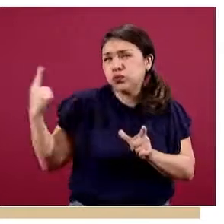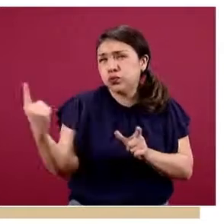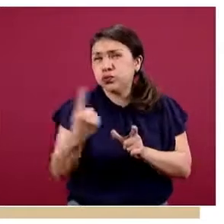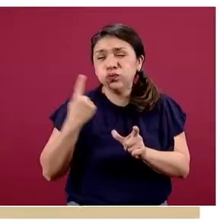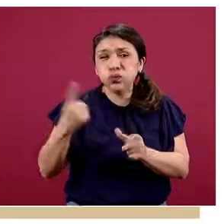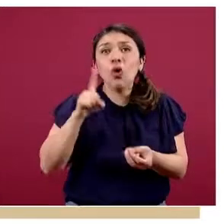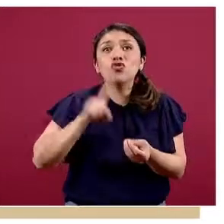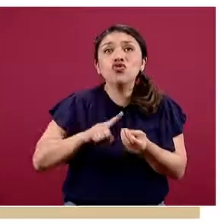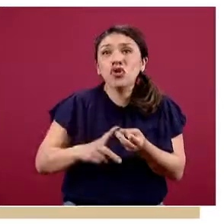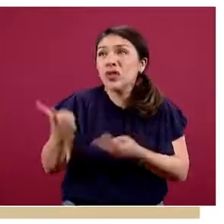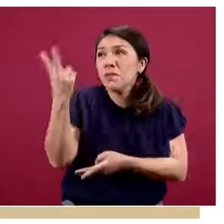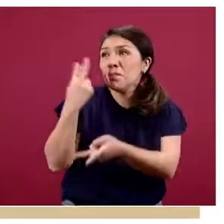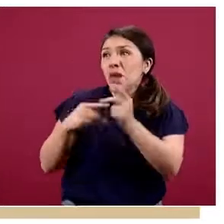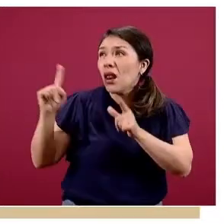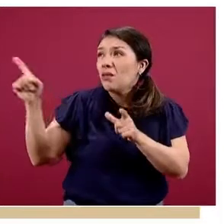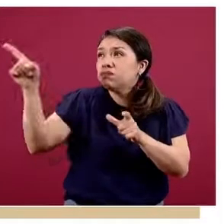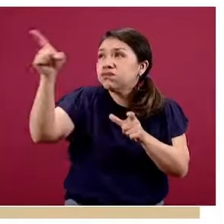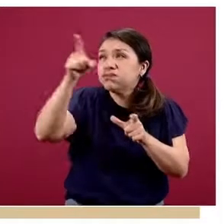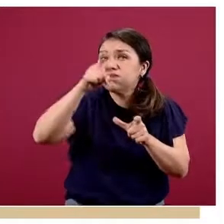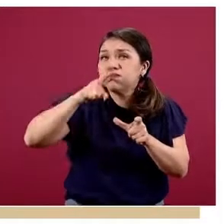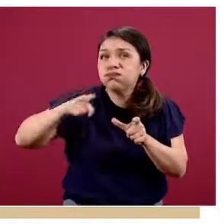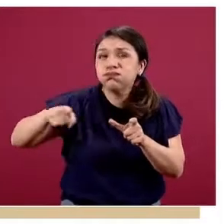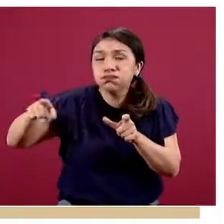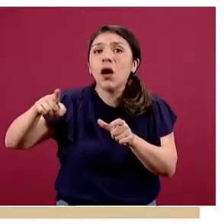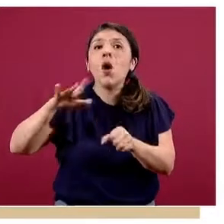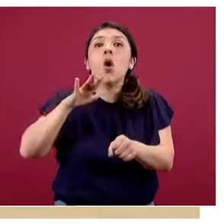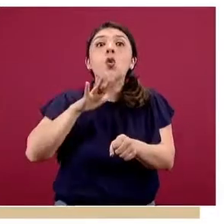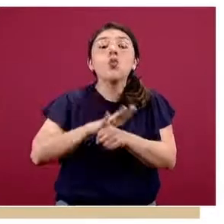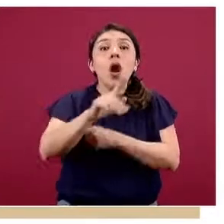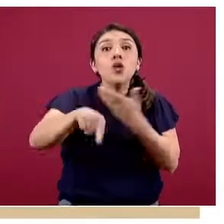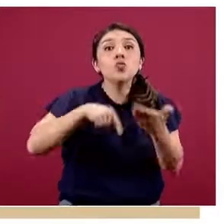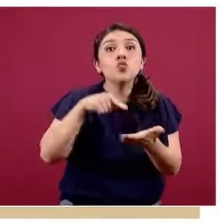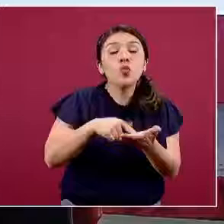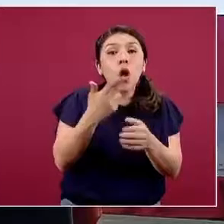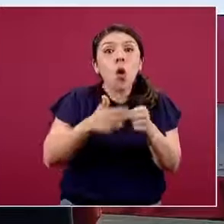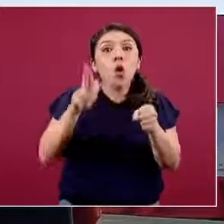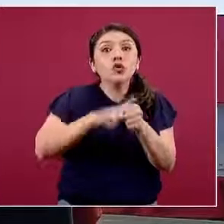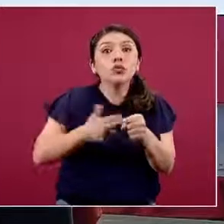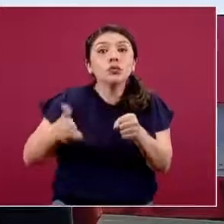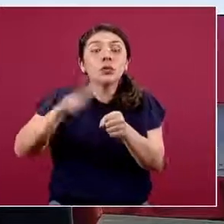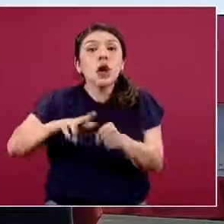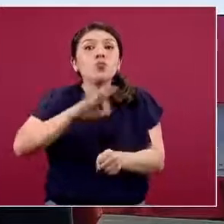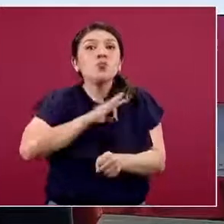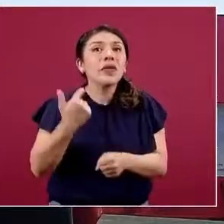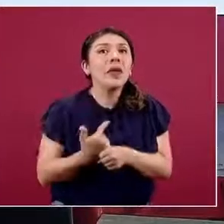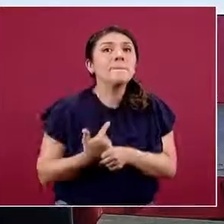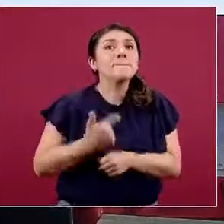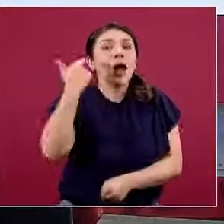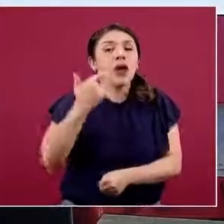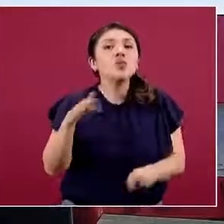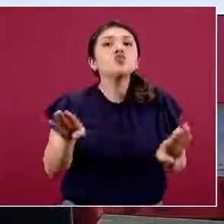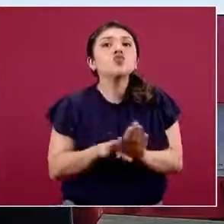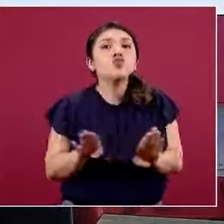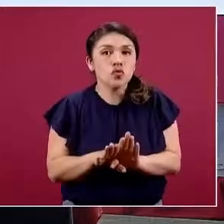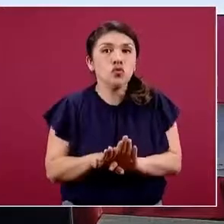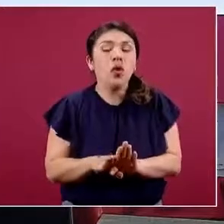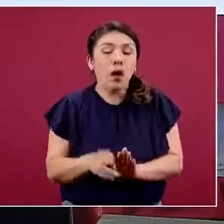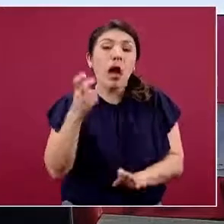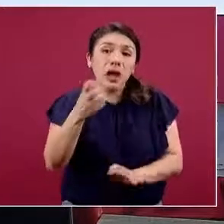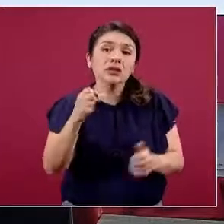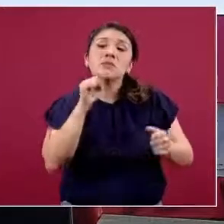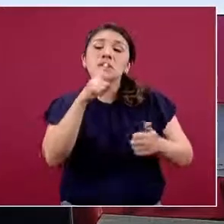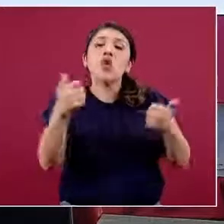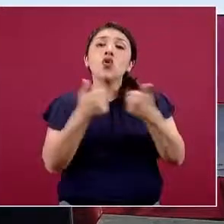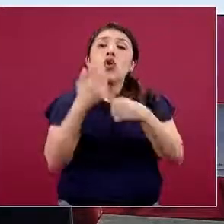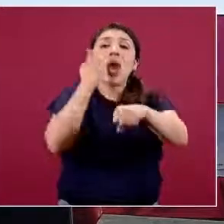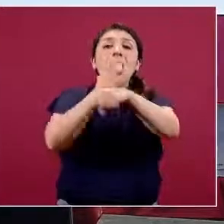perturbador hidrometeorológico y cuáles unidades de estas pudieran estar en riesgo. Y esto se tiene que hacer en coordinación con las entidades